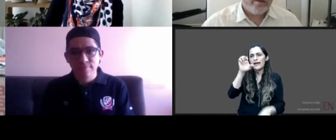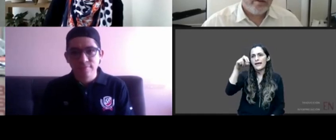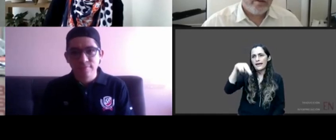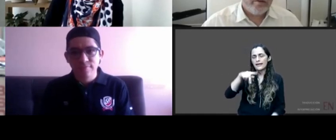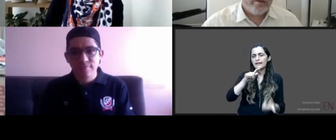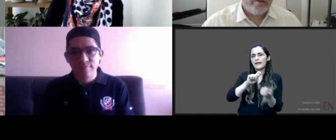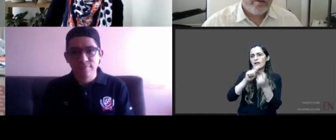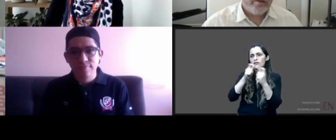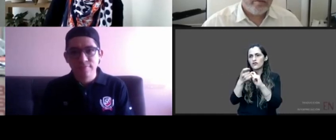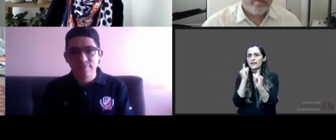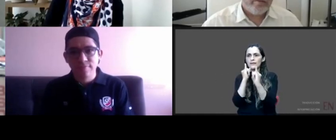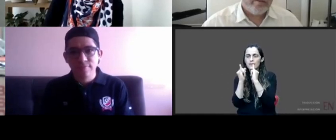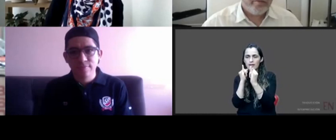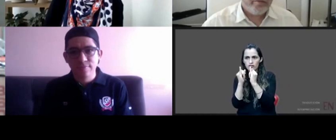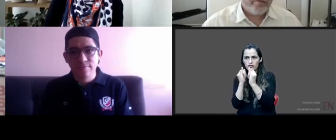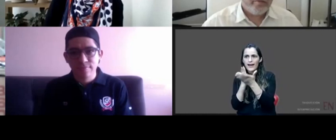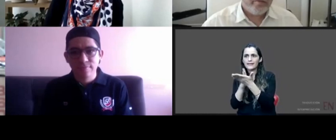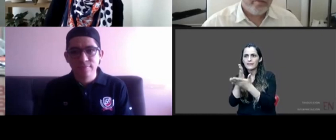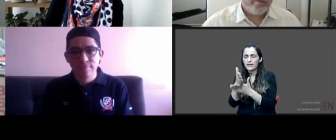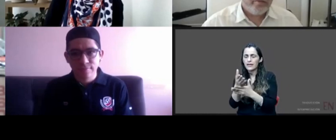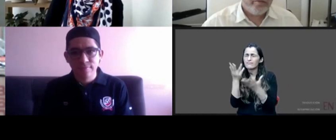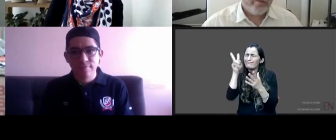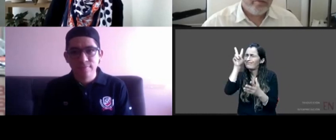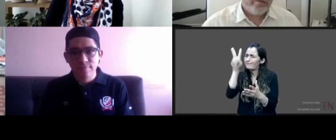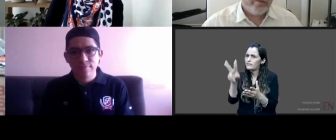De verdad, muchísimas gracias